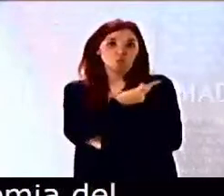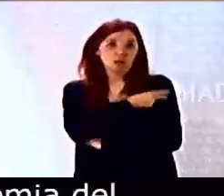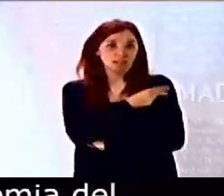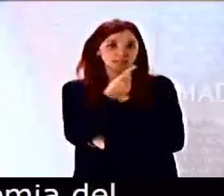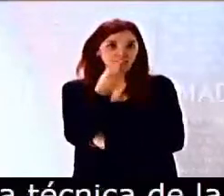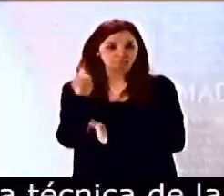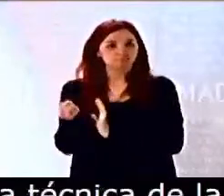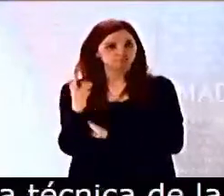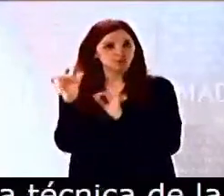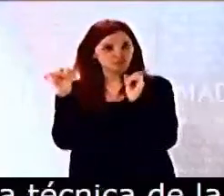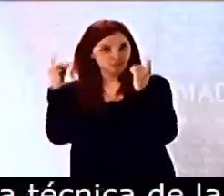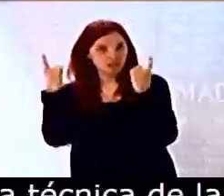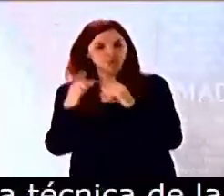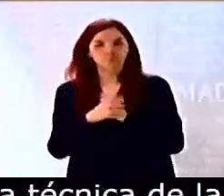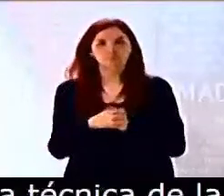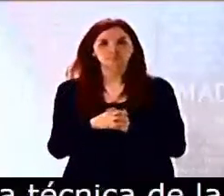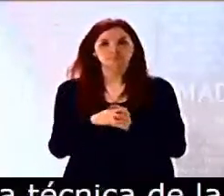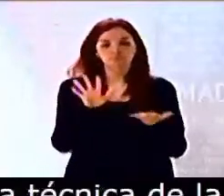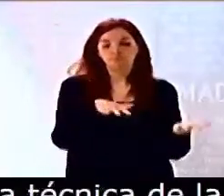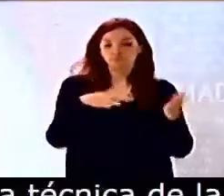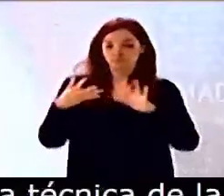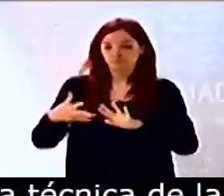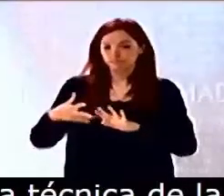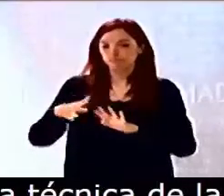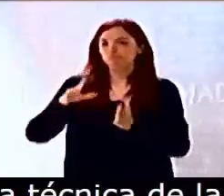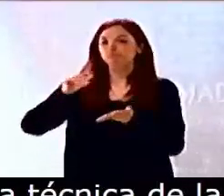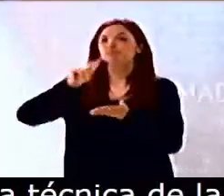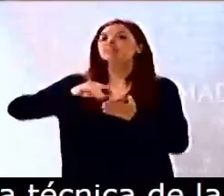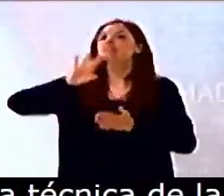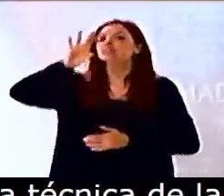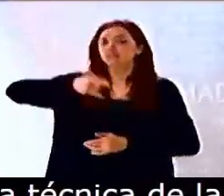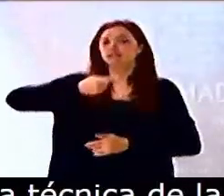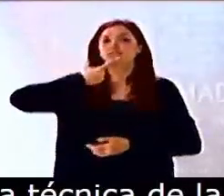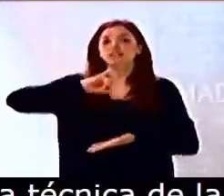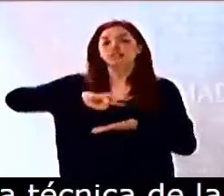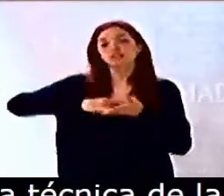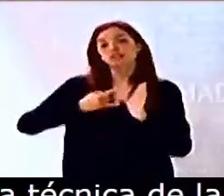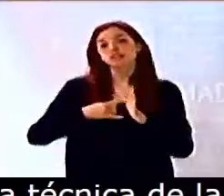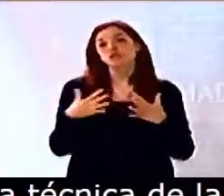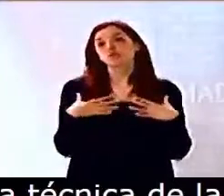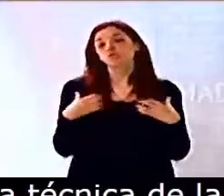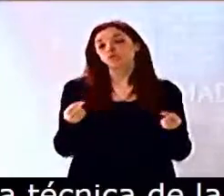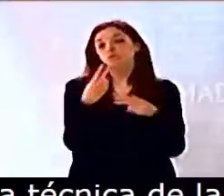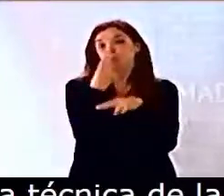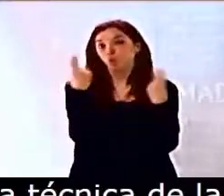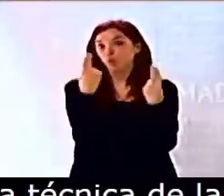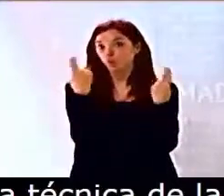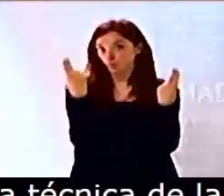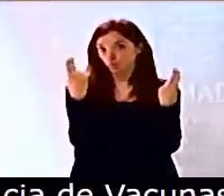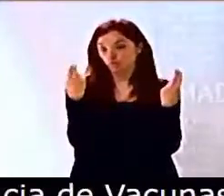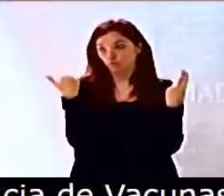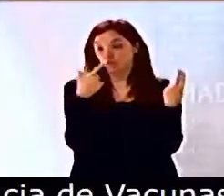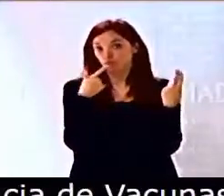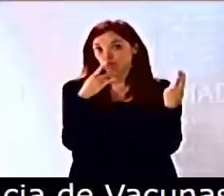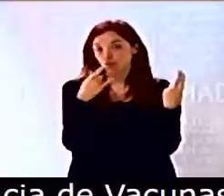y ratificada por la Comisión de Salud Pública del Sistema Nacional de Salud,